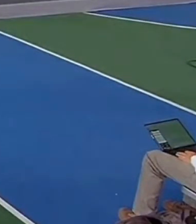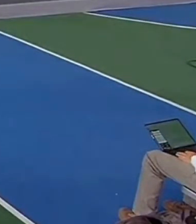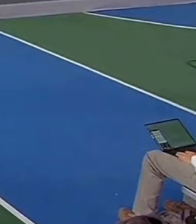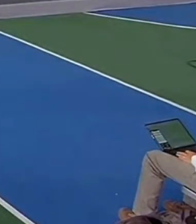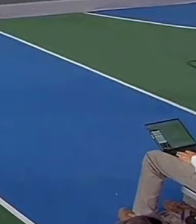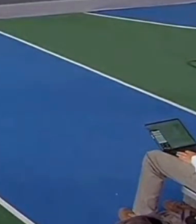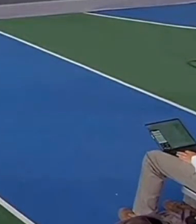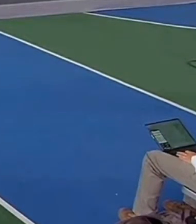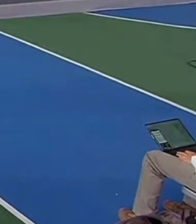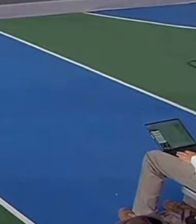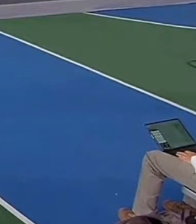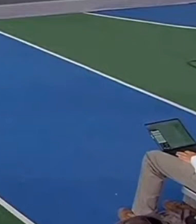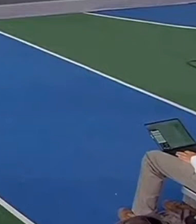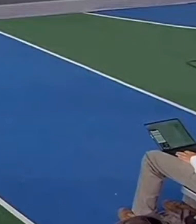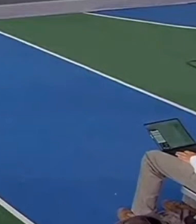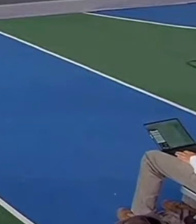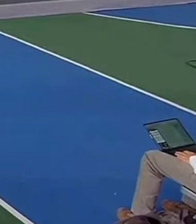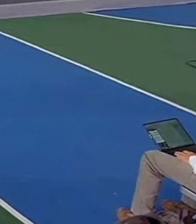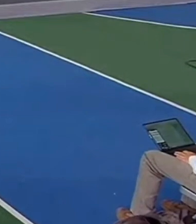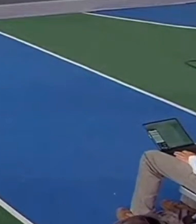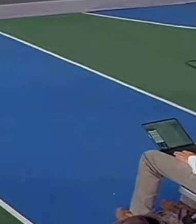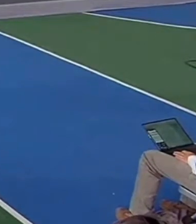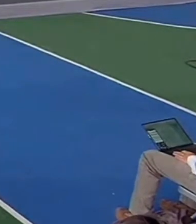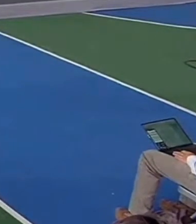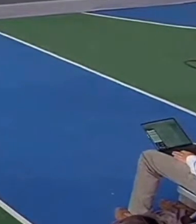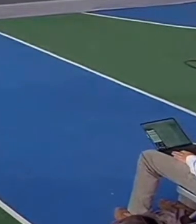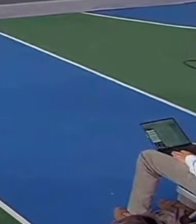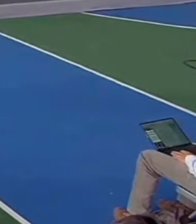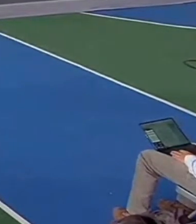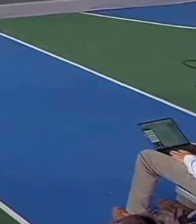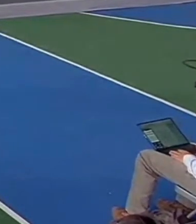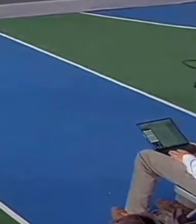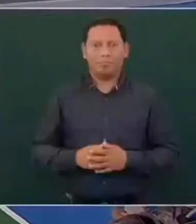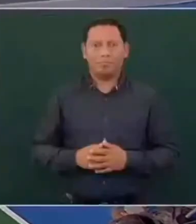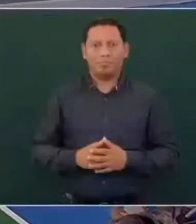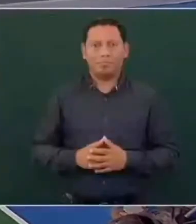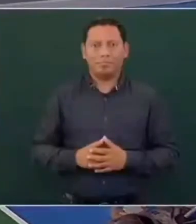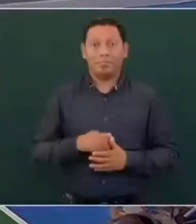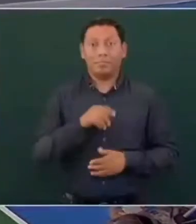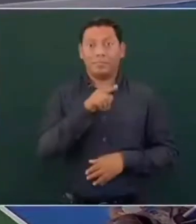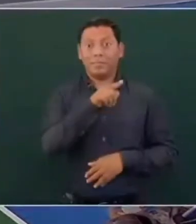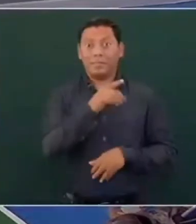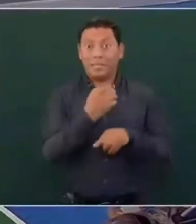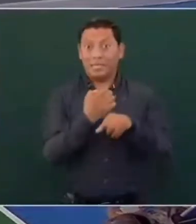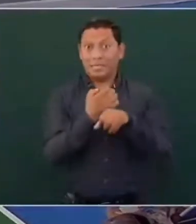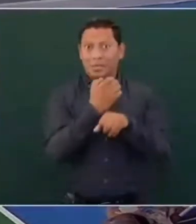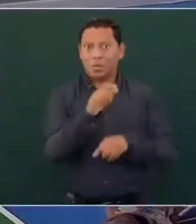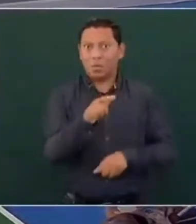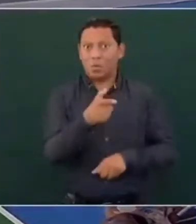Primero. Pero ahí tenemos un problema de consumo.